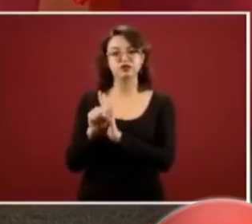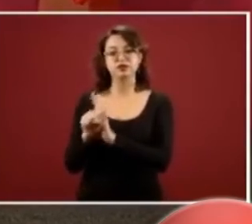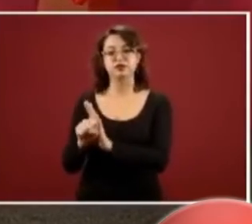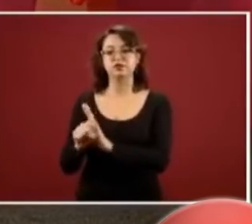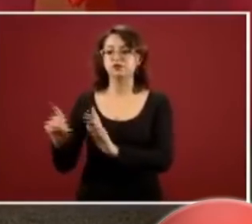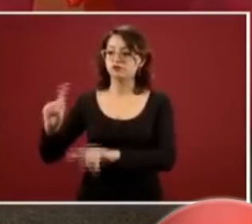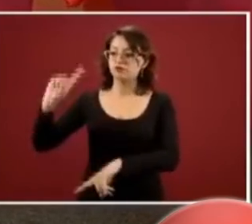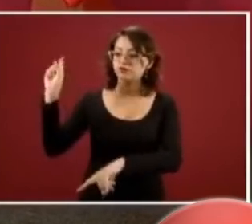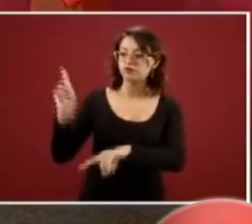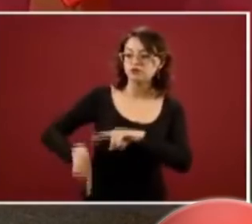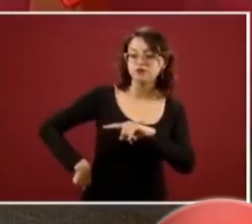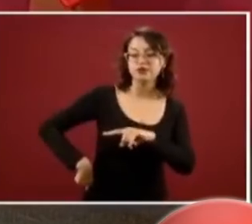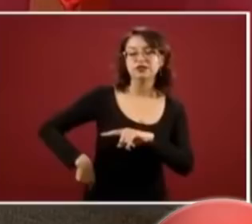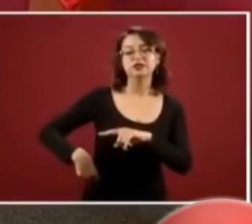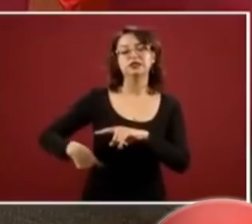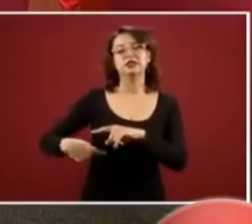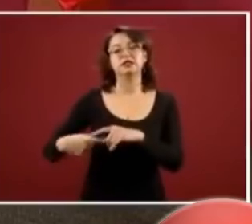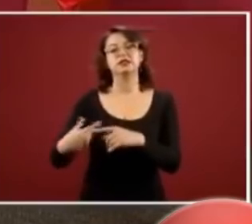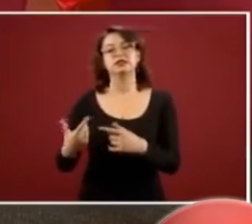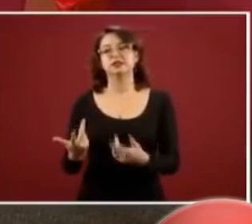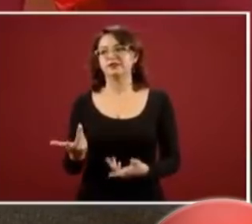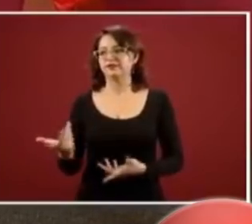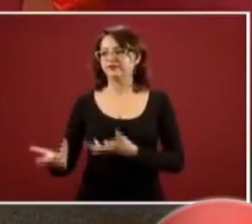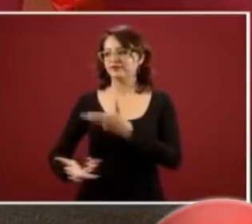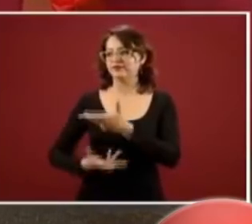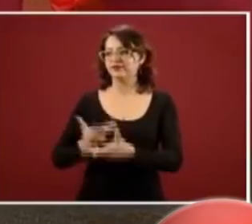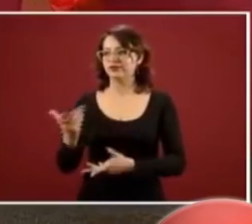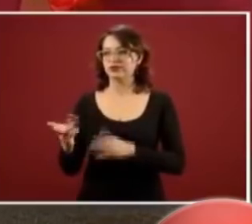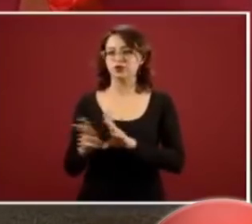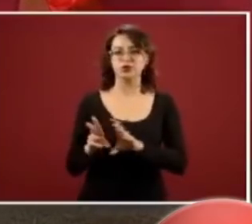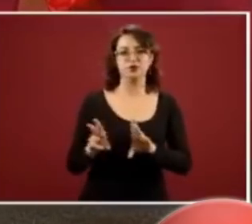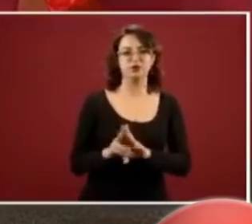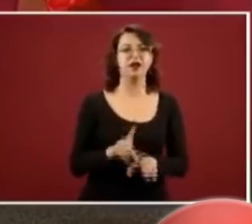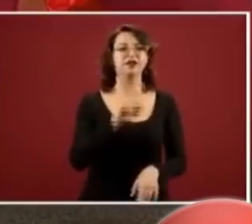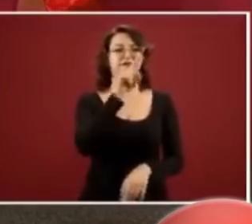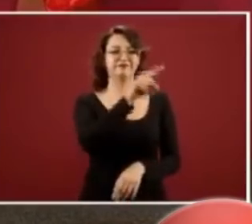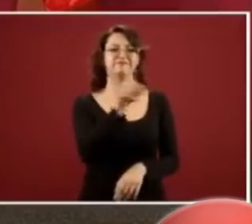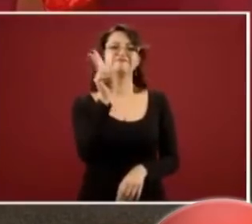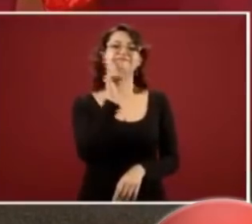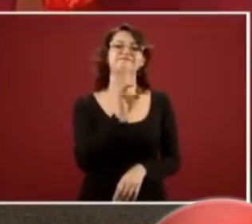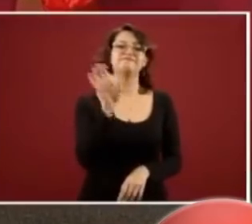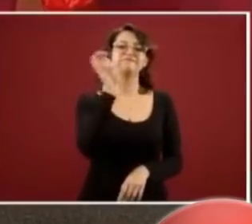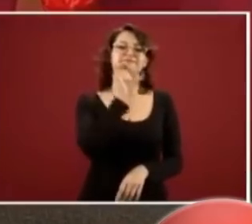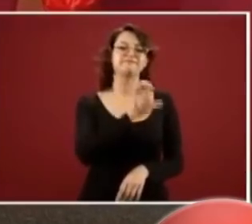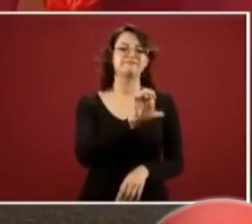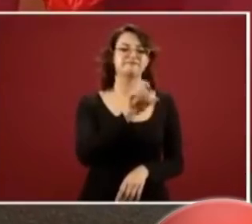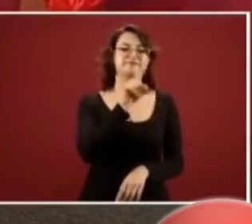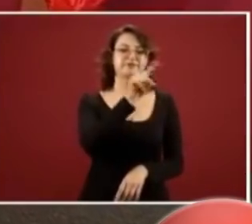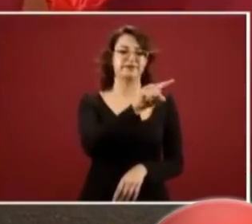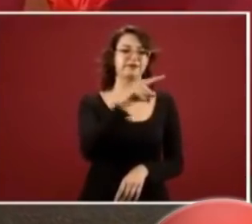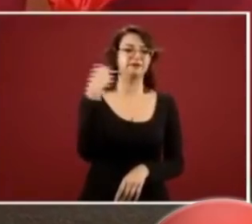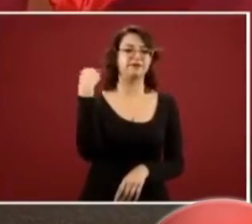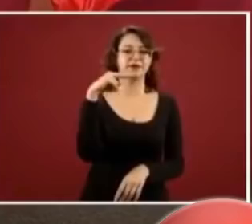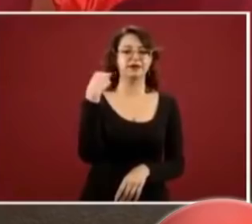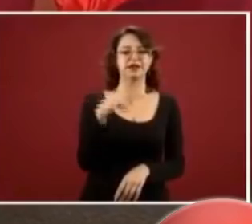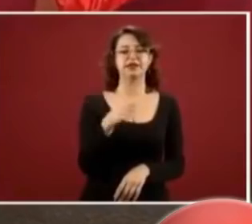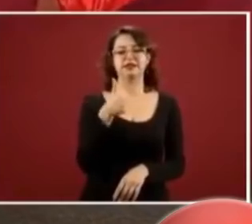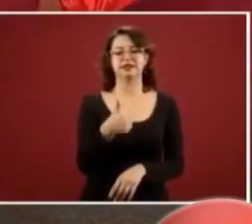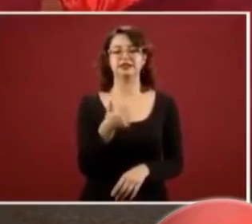zapatista, Venustiano Carranza en Veracruz expide el 6 de enero